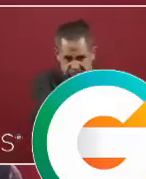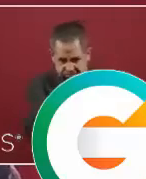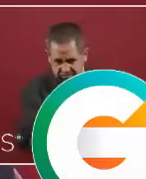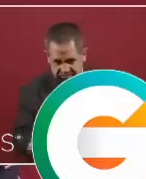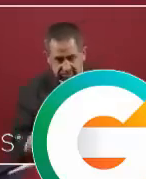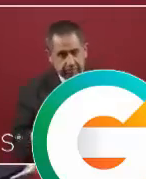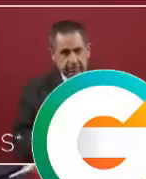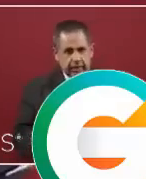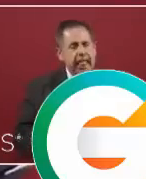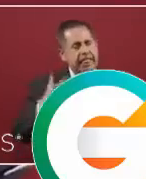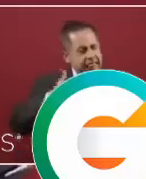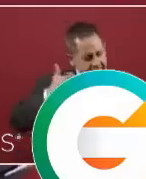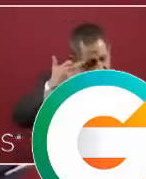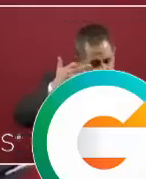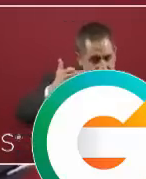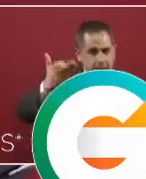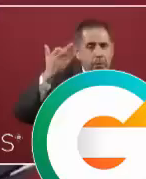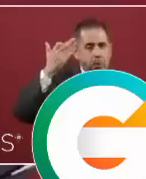Lleva tiempo,